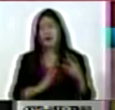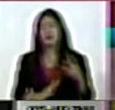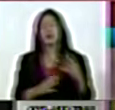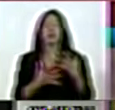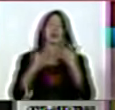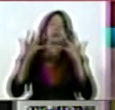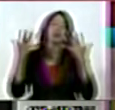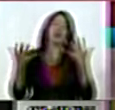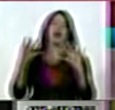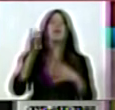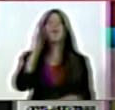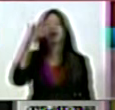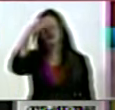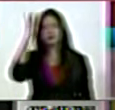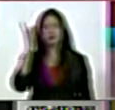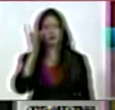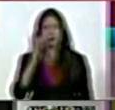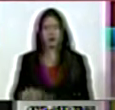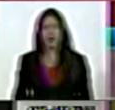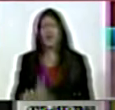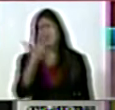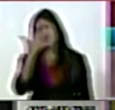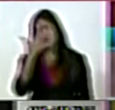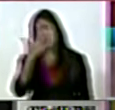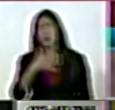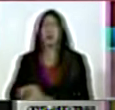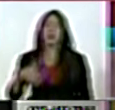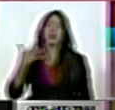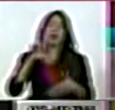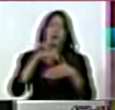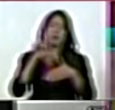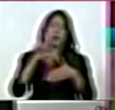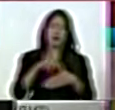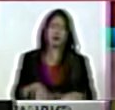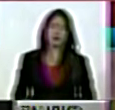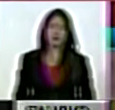gran Dilma Rousseff. 3 gigantes de América Latina.